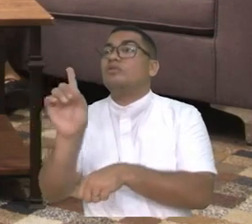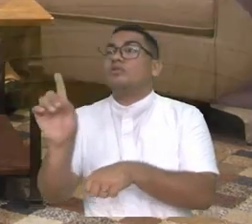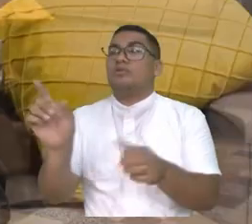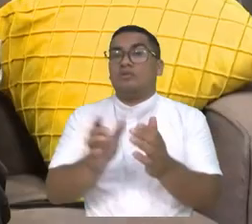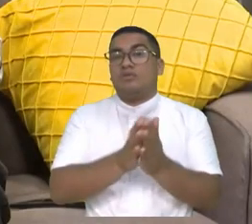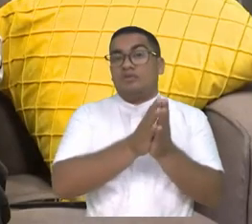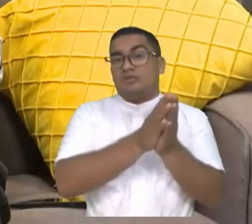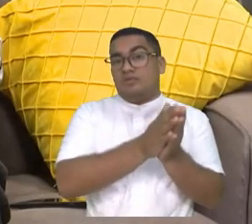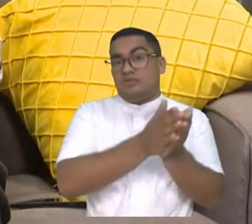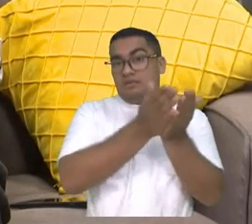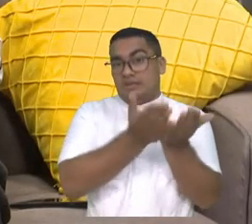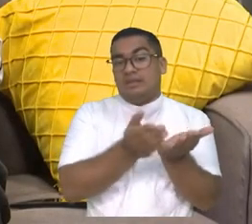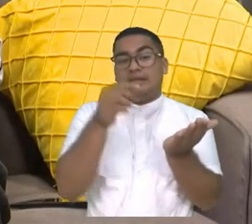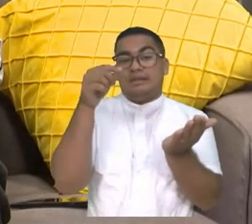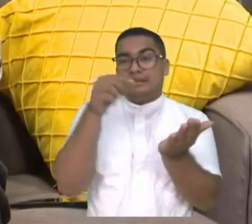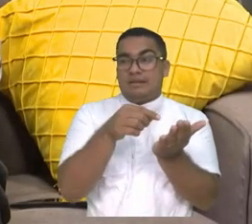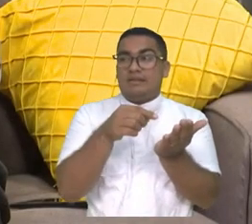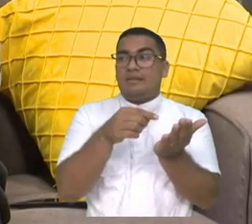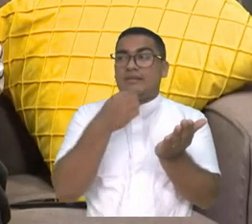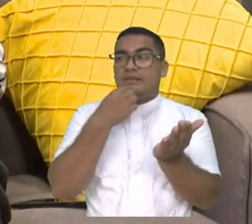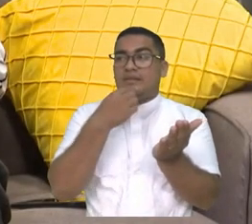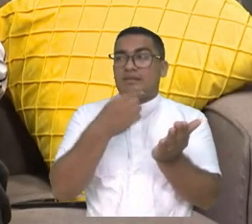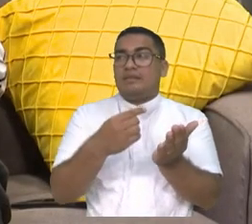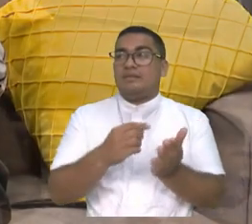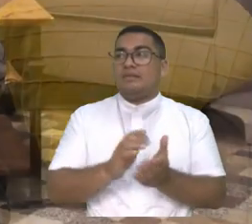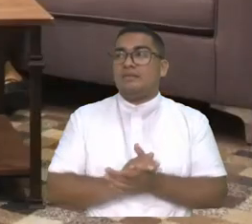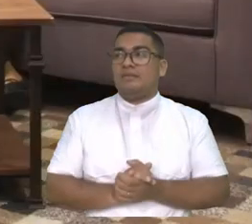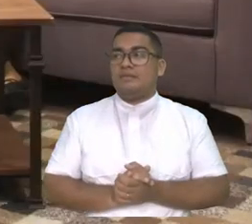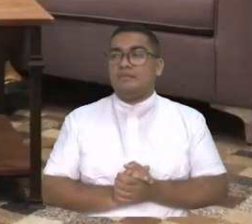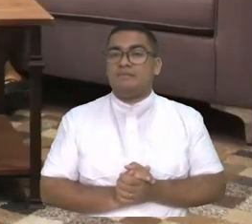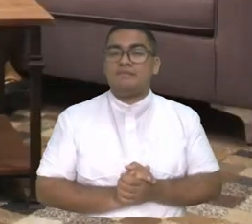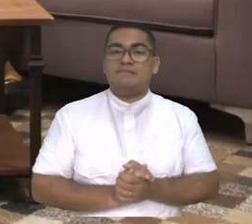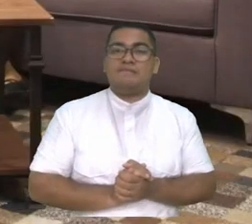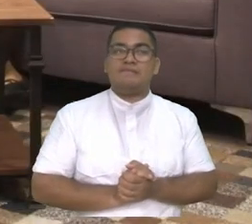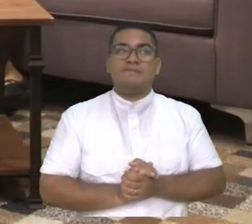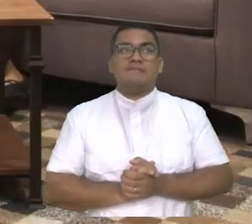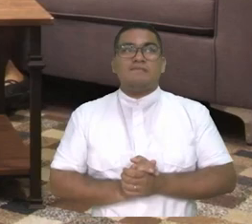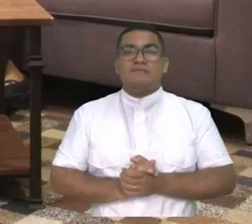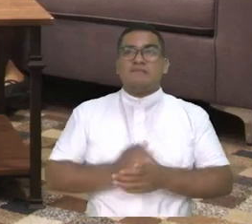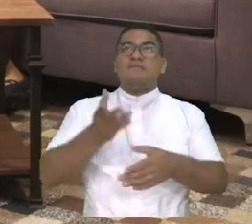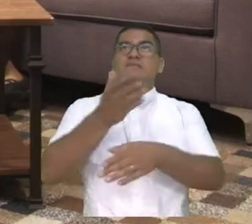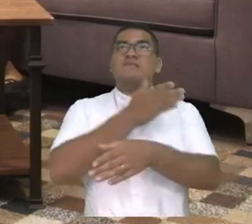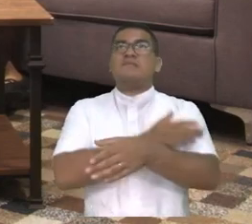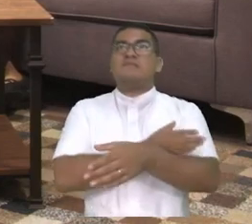puede tener acceso a esta literatura. Vos me preguntabas